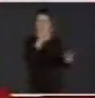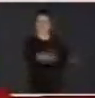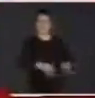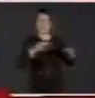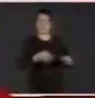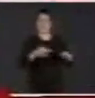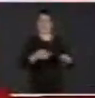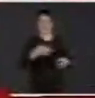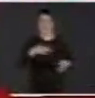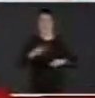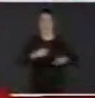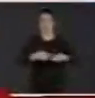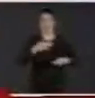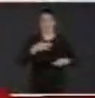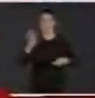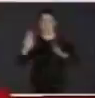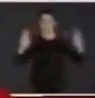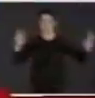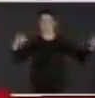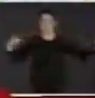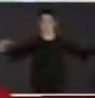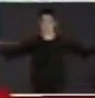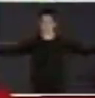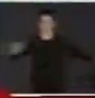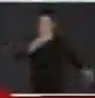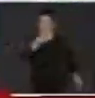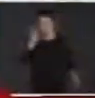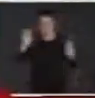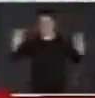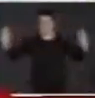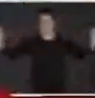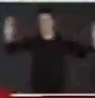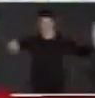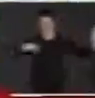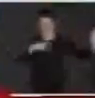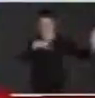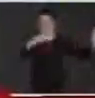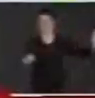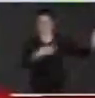a mi local. Veo a mucho gente que de ahí me quiere echar. Y una puerta.